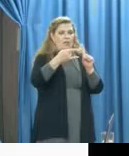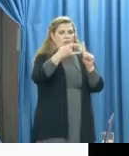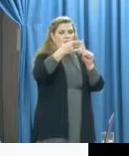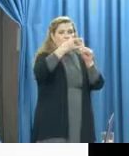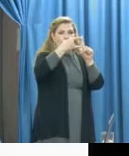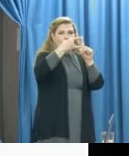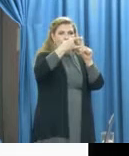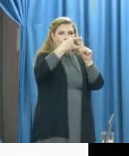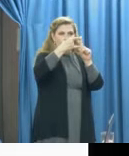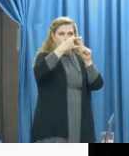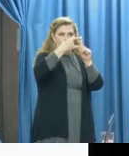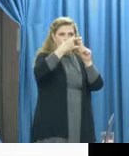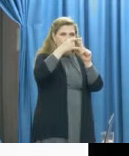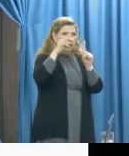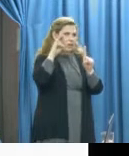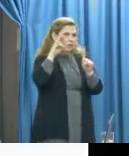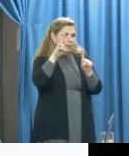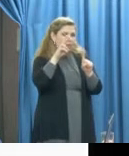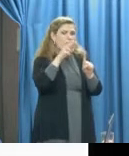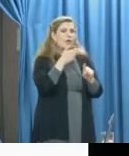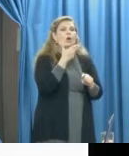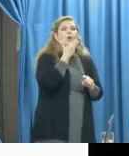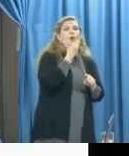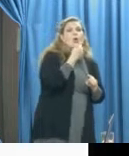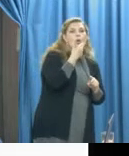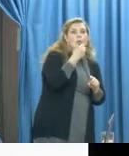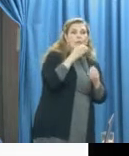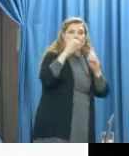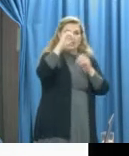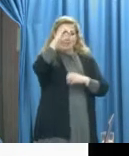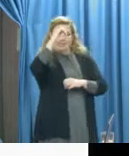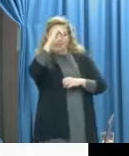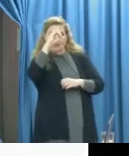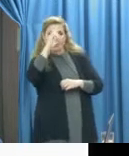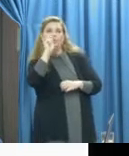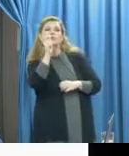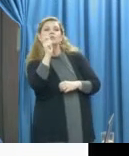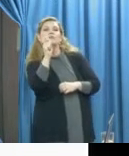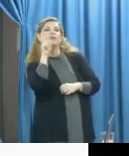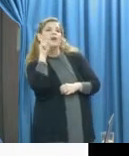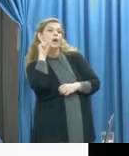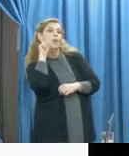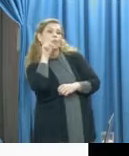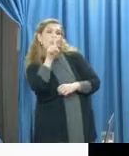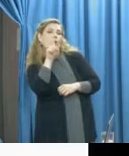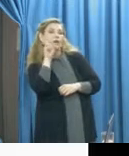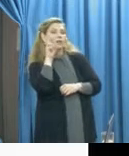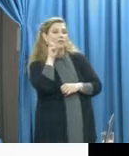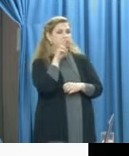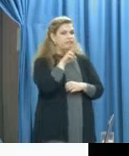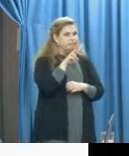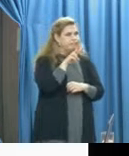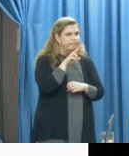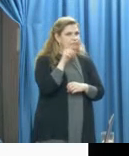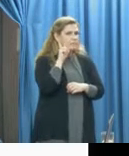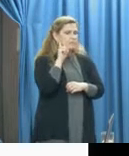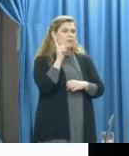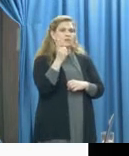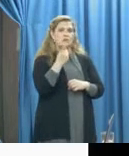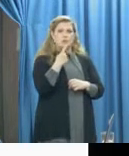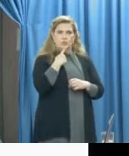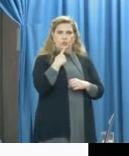en un árbol familiar nos indican varones y los circulitos mujeres. Entonces, una